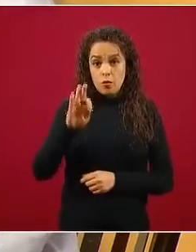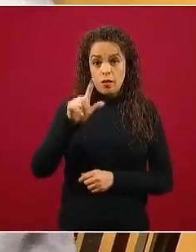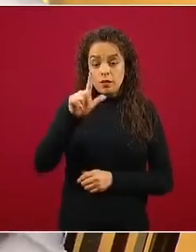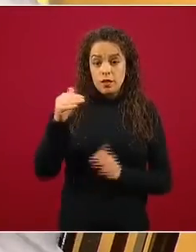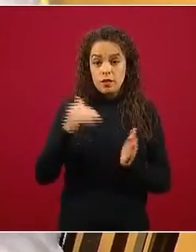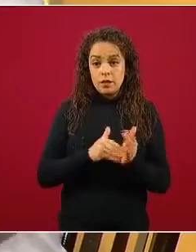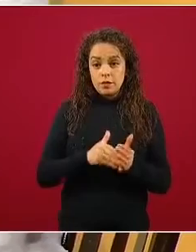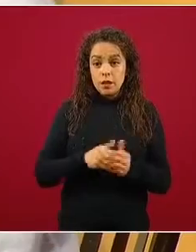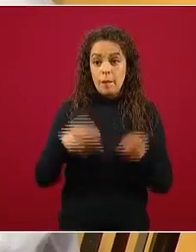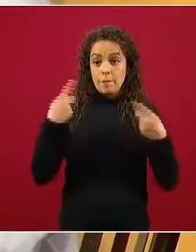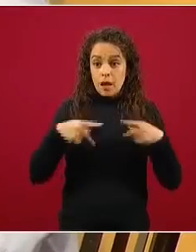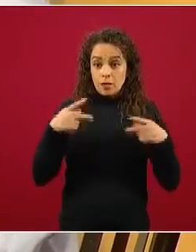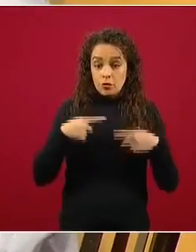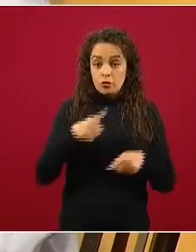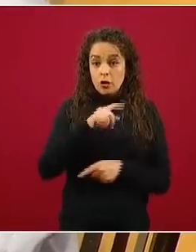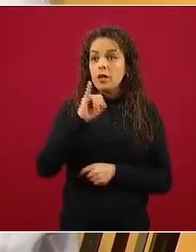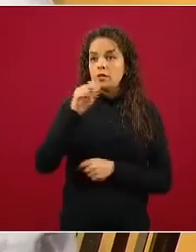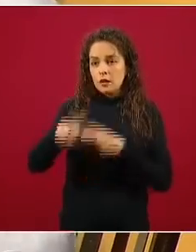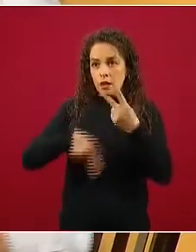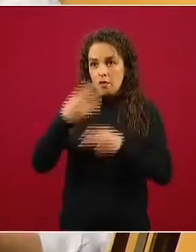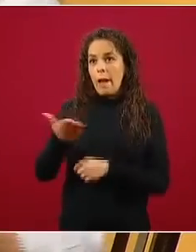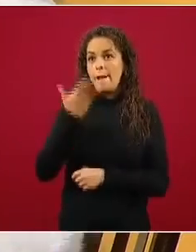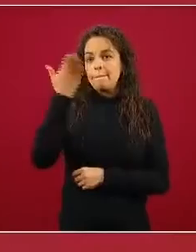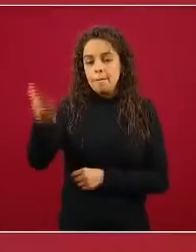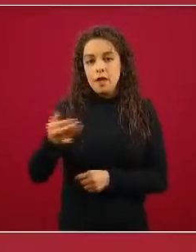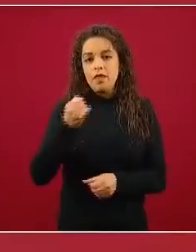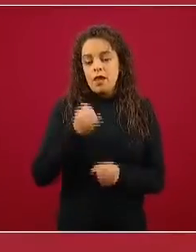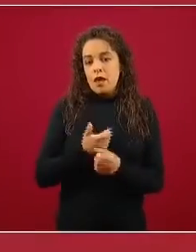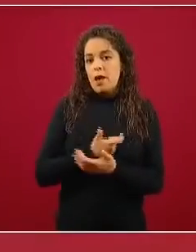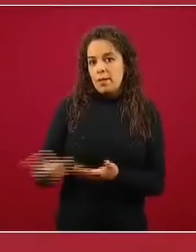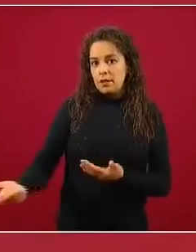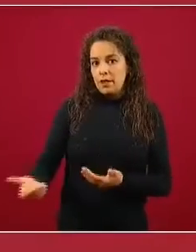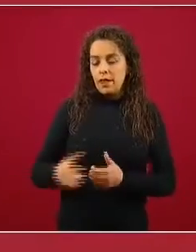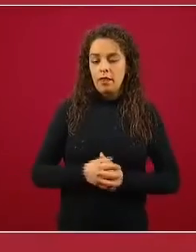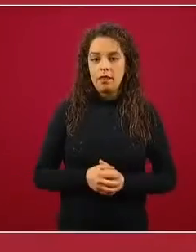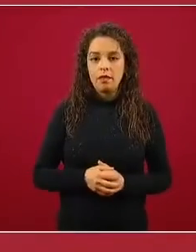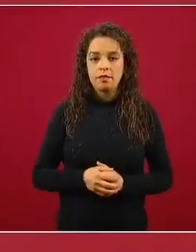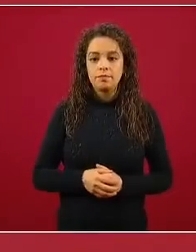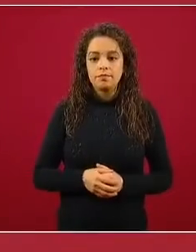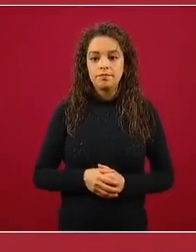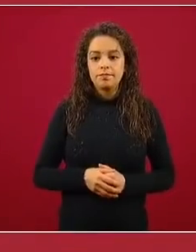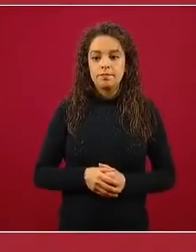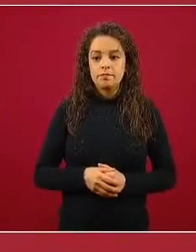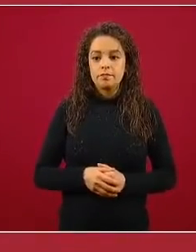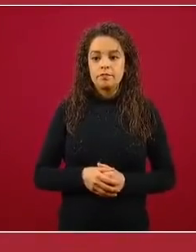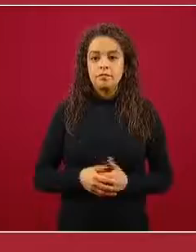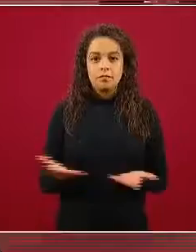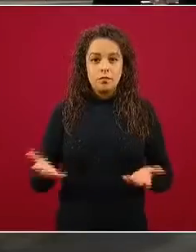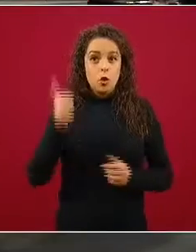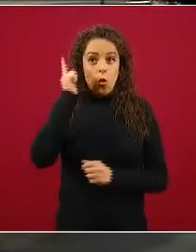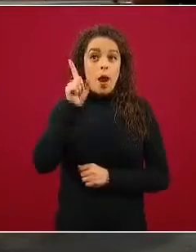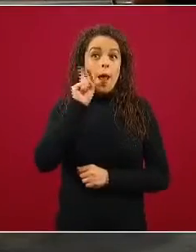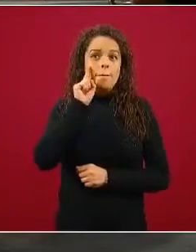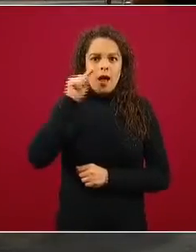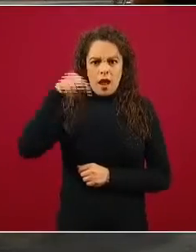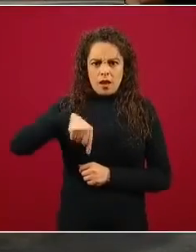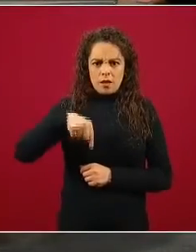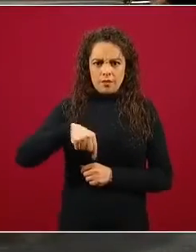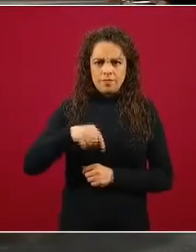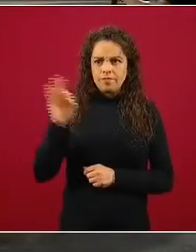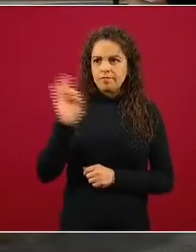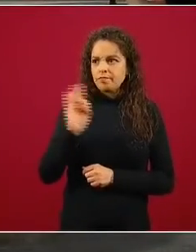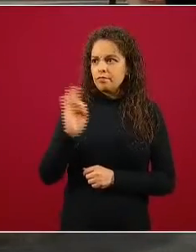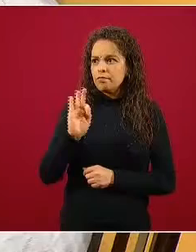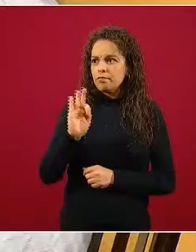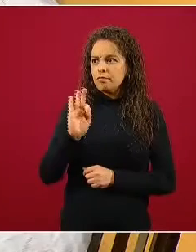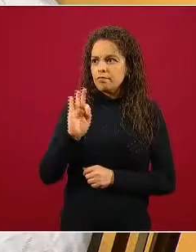247,466 personas que han buscado la incapacidad. Si me lo permiten, nos gustaría mucho mañana aquí, quizá antes de las